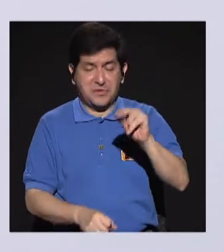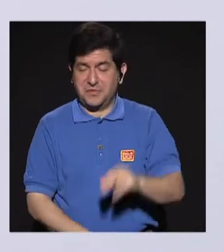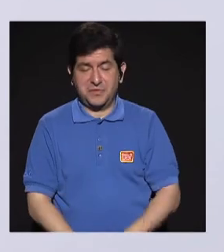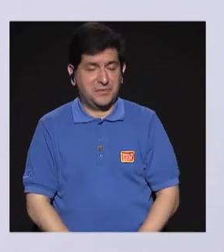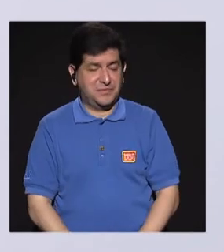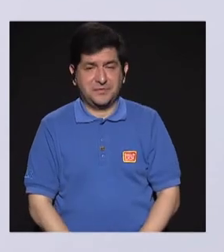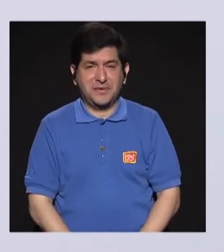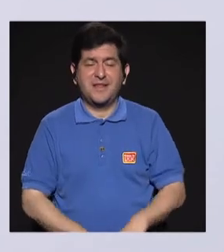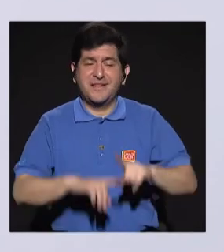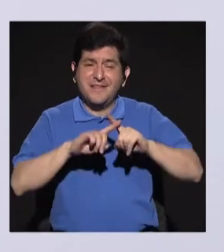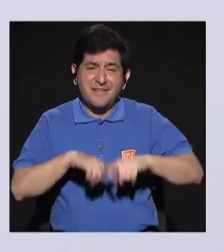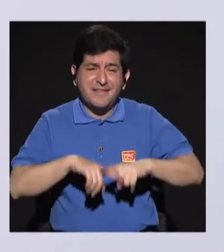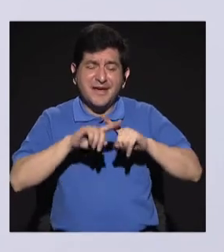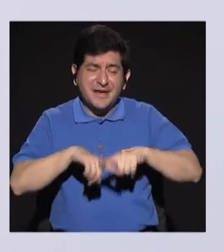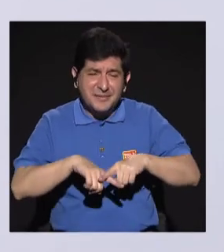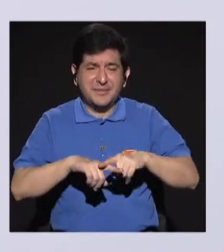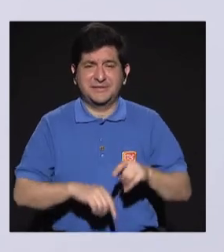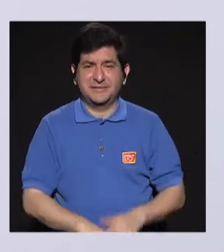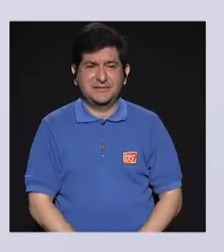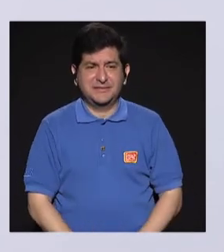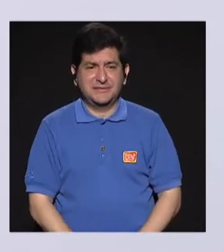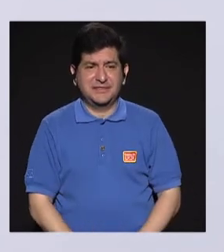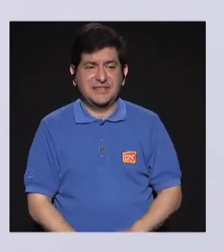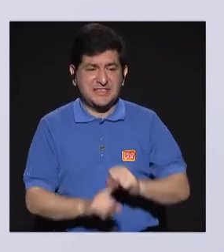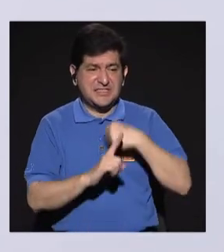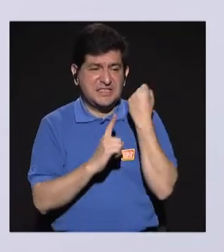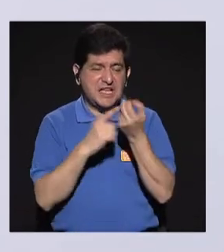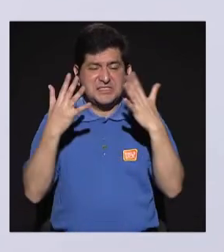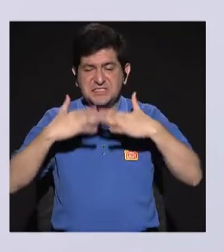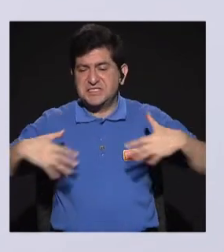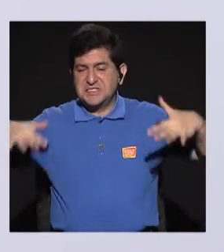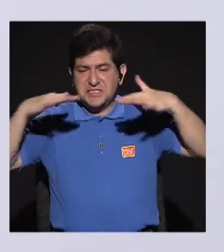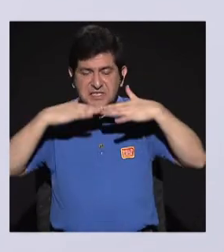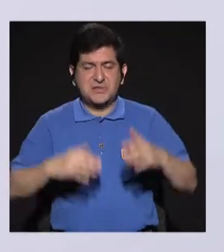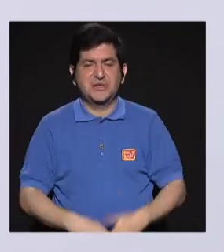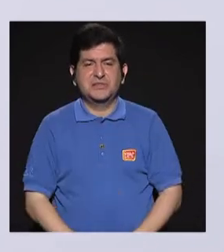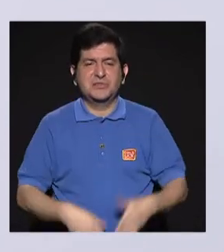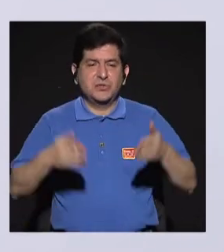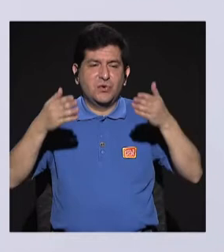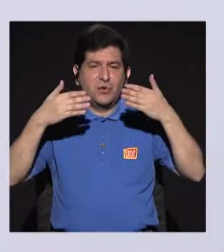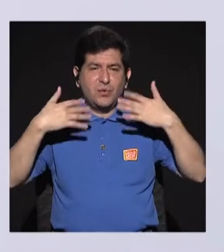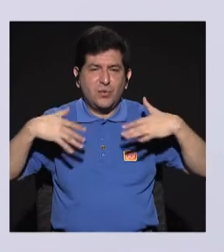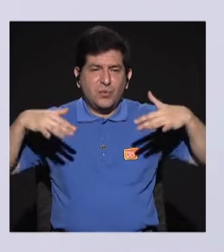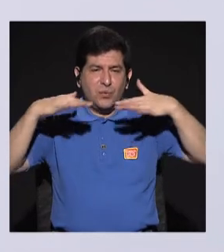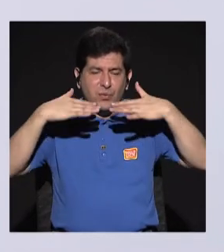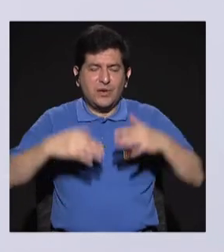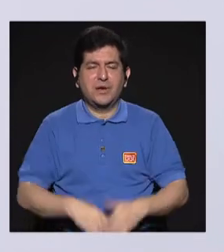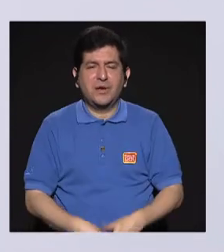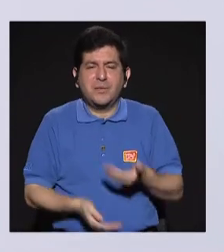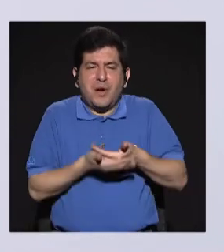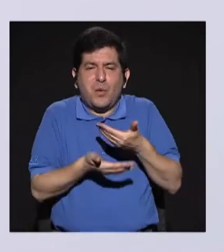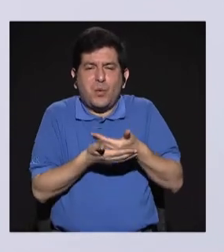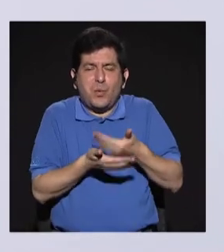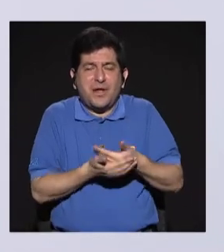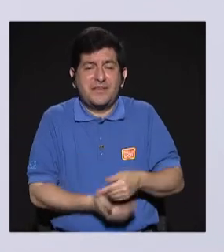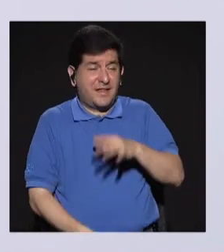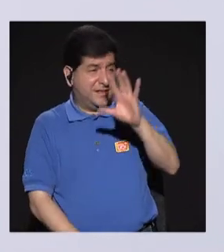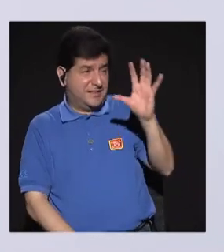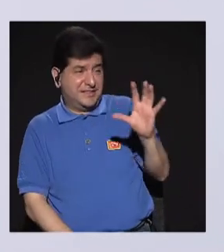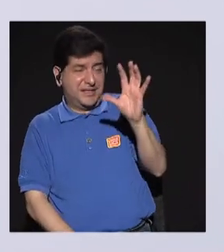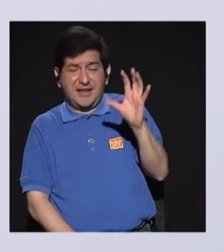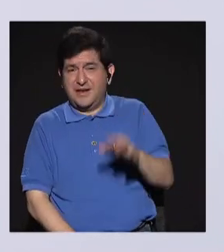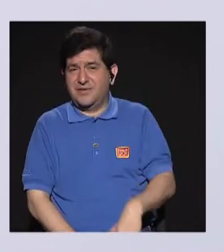esto se va se va a depender muchas veces de condiciones ambientales como el clima la humedad por ejemplo en el caribe